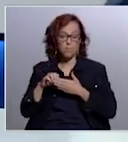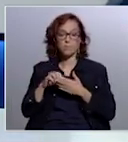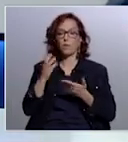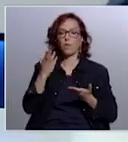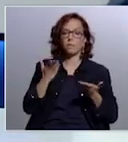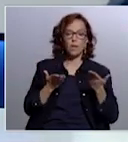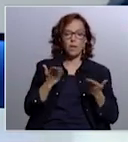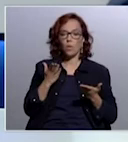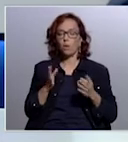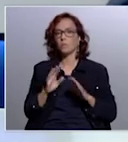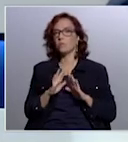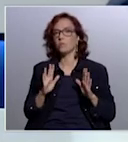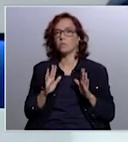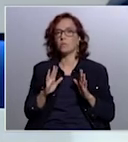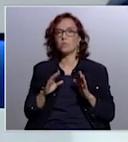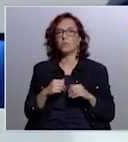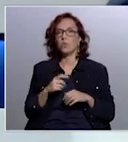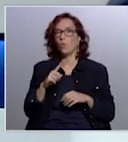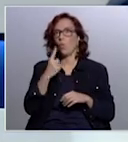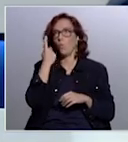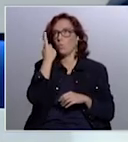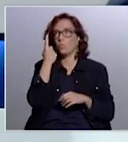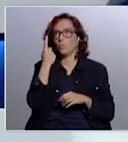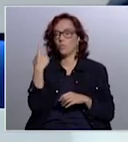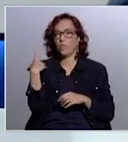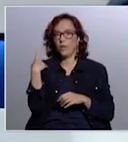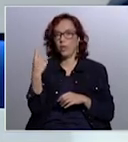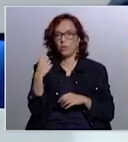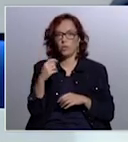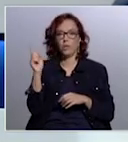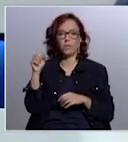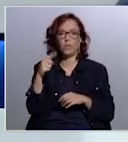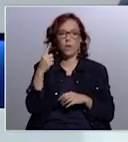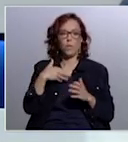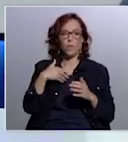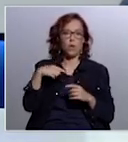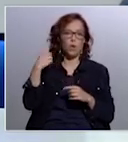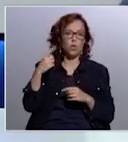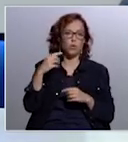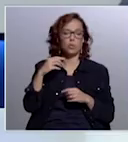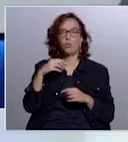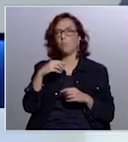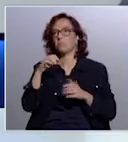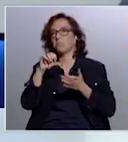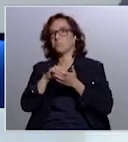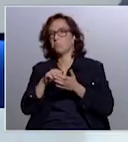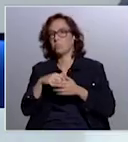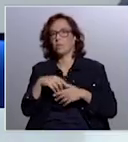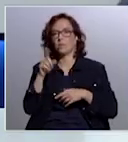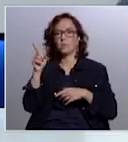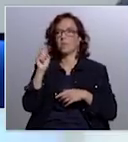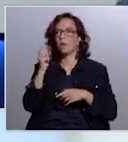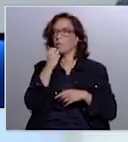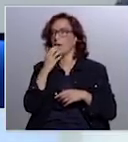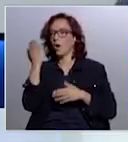ningún director es un todólogo no si viene una bailarina checa nos vemos y es mejor que una colombiana